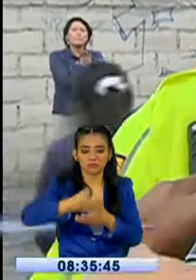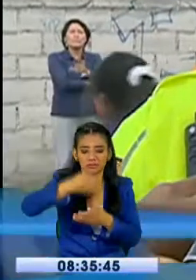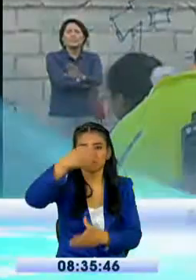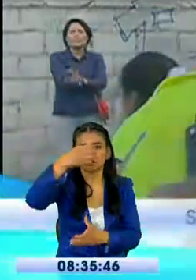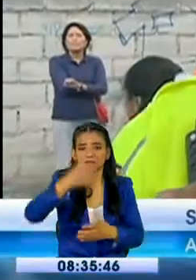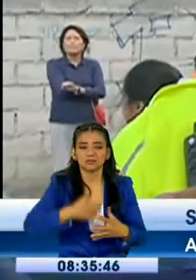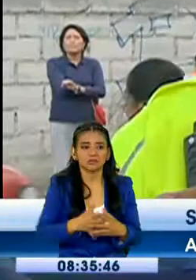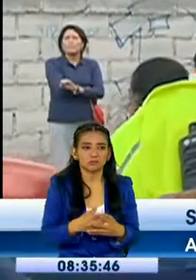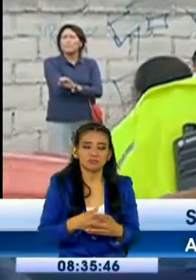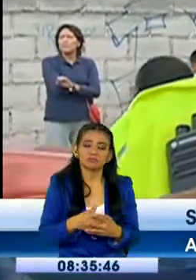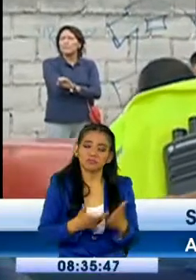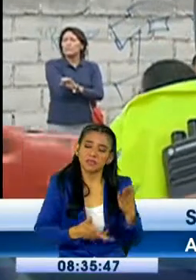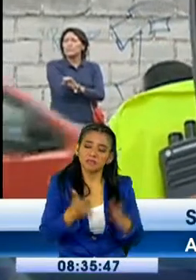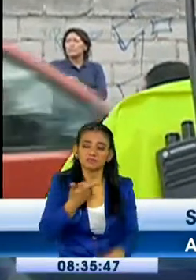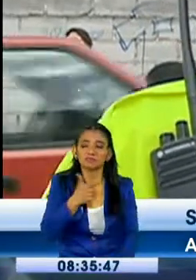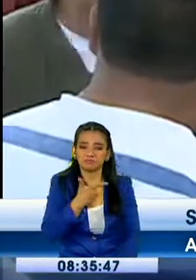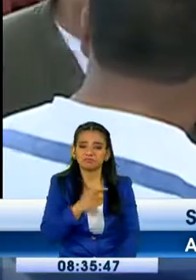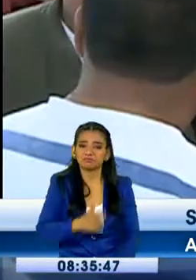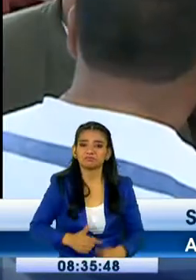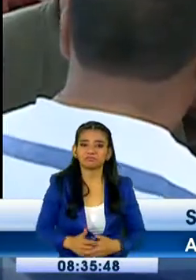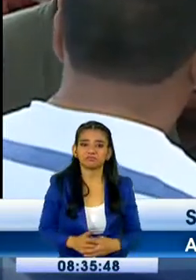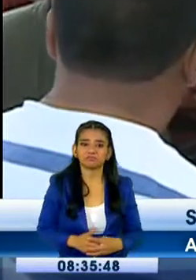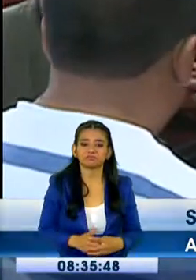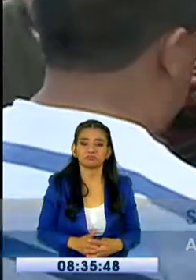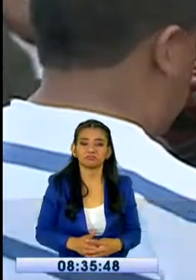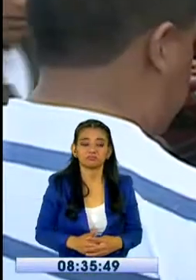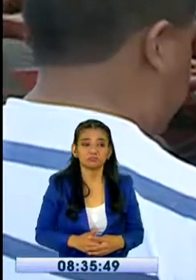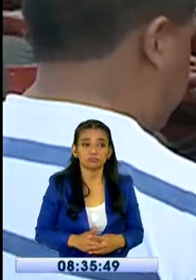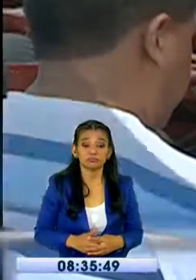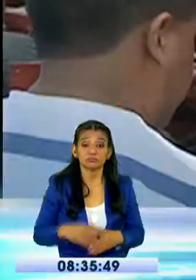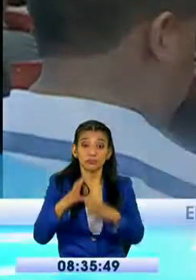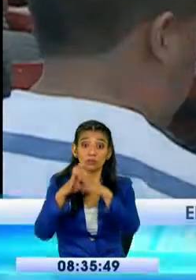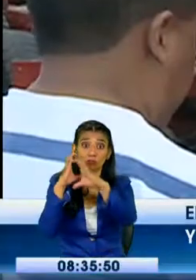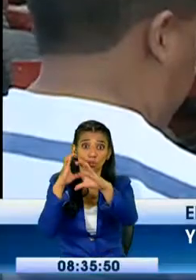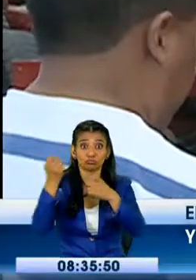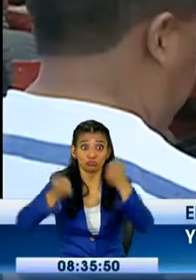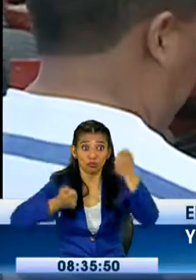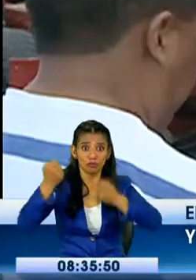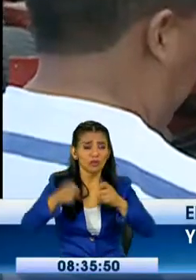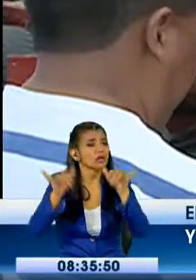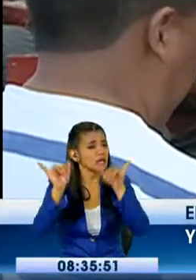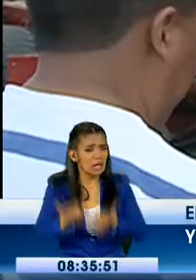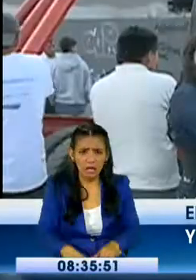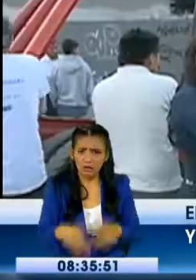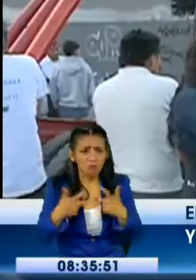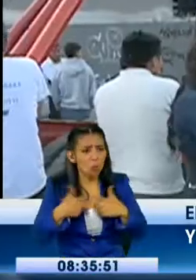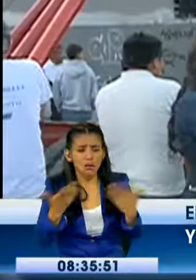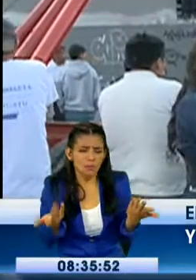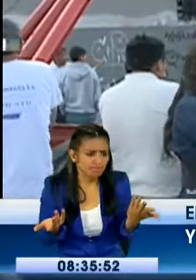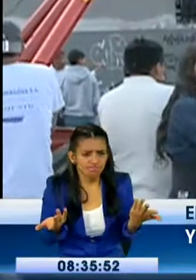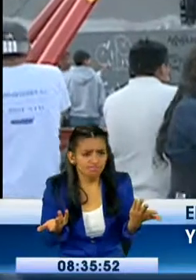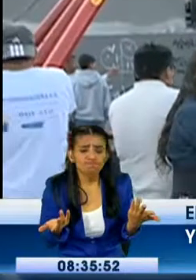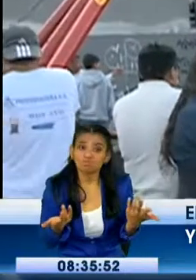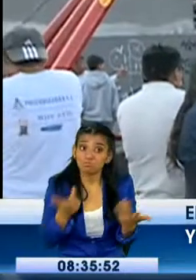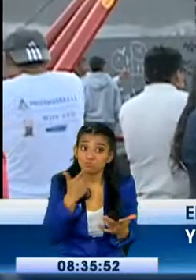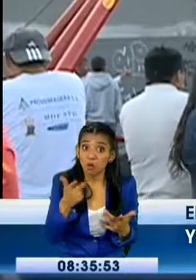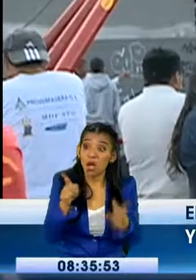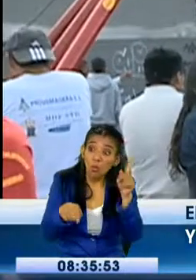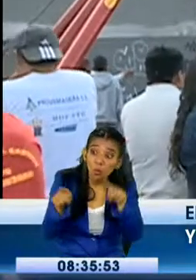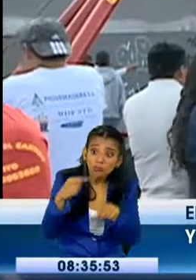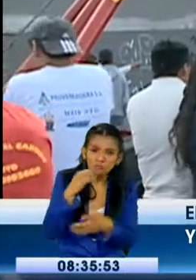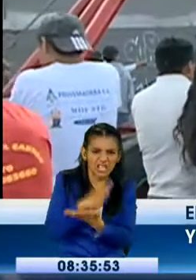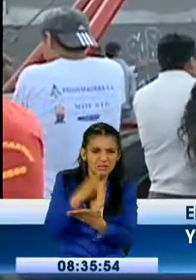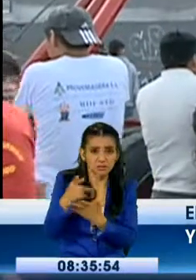estaban bajo los efectos del alcohol. En esta ocasión, el chofer del bus se quedó en el lugar para enfrentar el problema, más considerando que, según